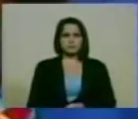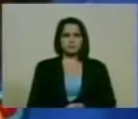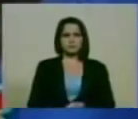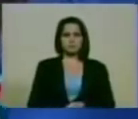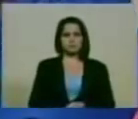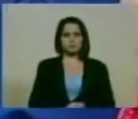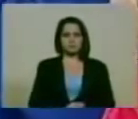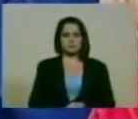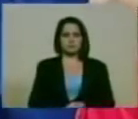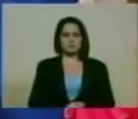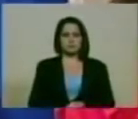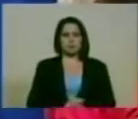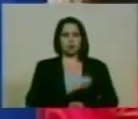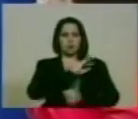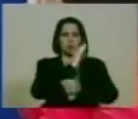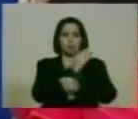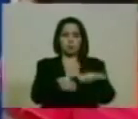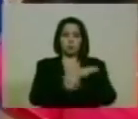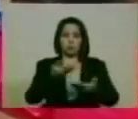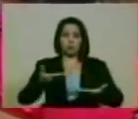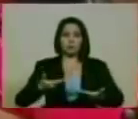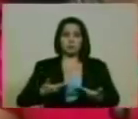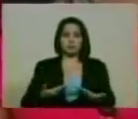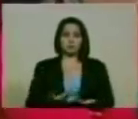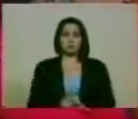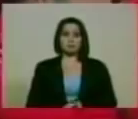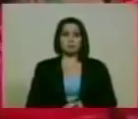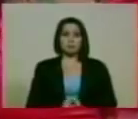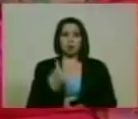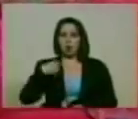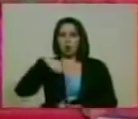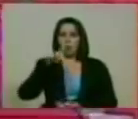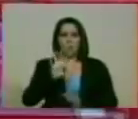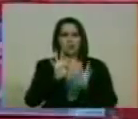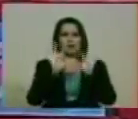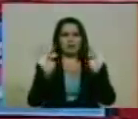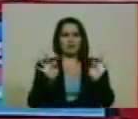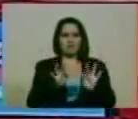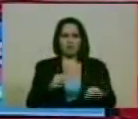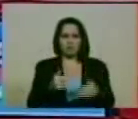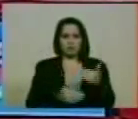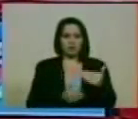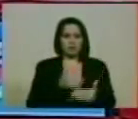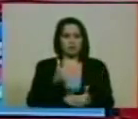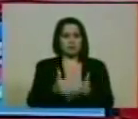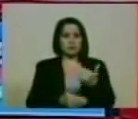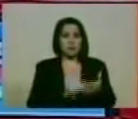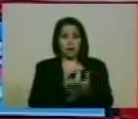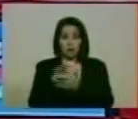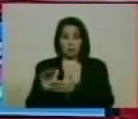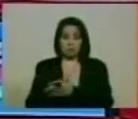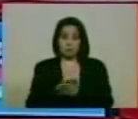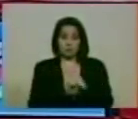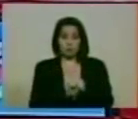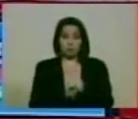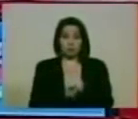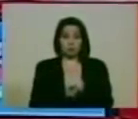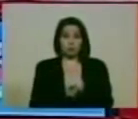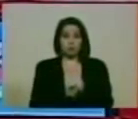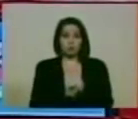con nuestro poder. Y la única forma de avanzar, compañeros, compañeras,